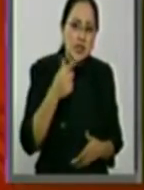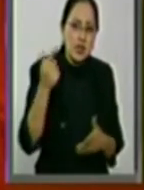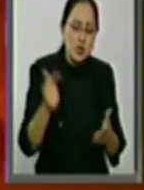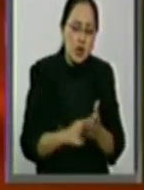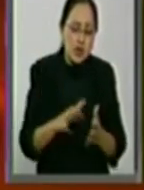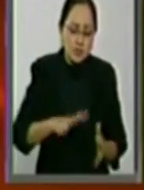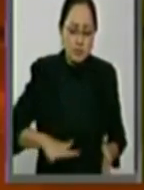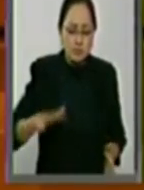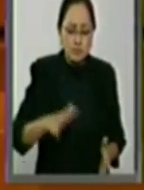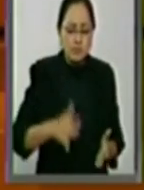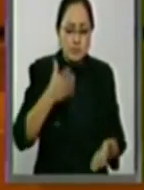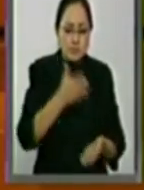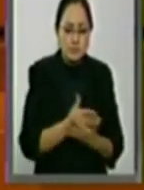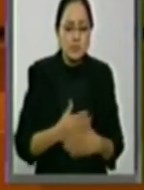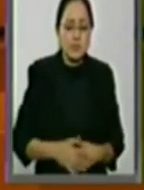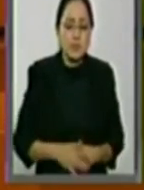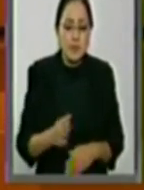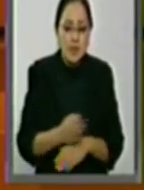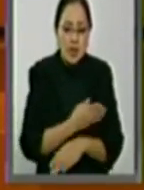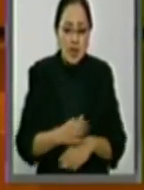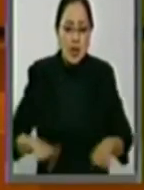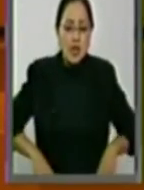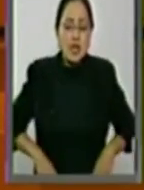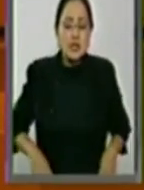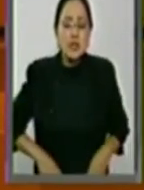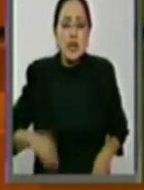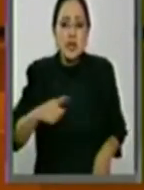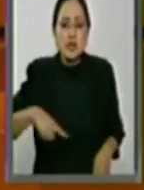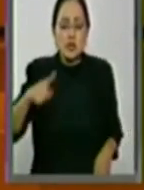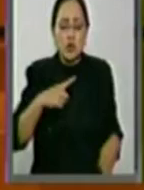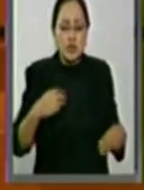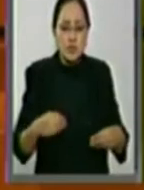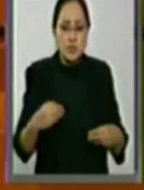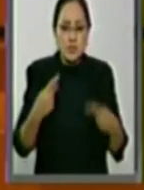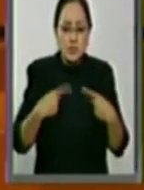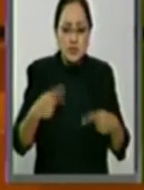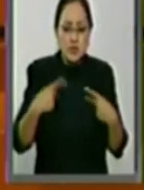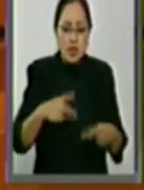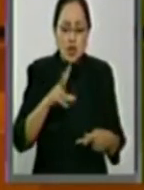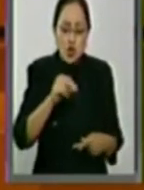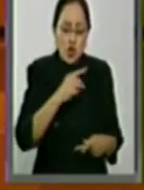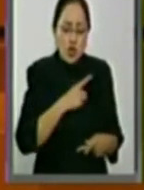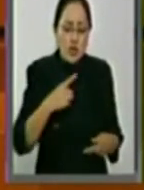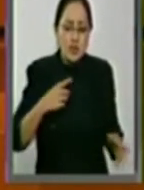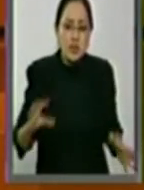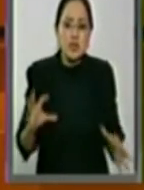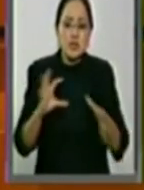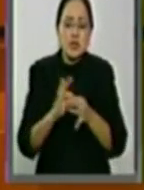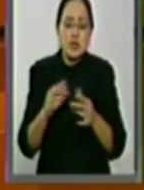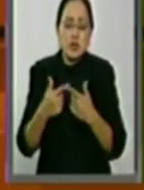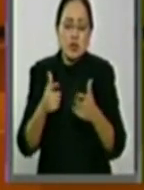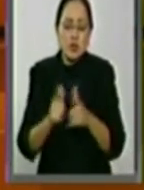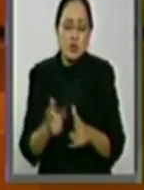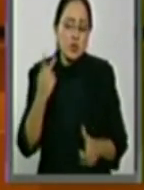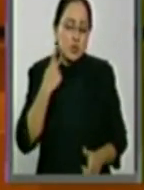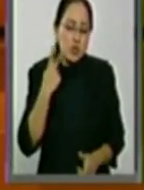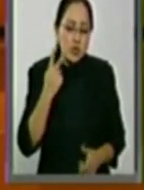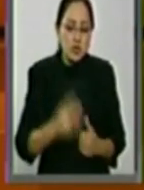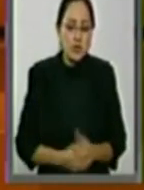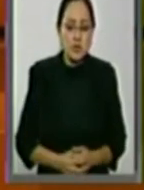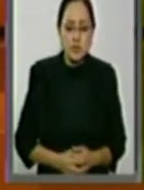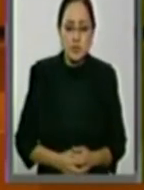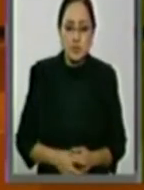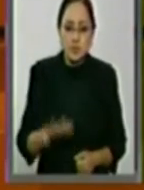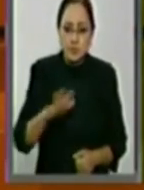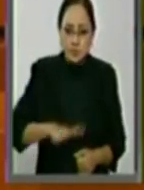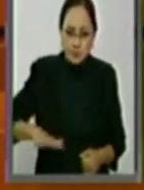públicos. El bienestar de todos no puede estar sujeto a vaivenes políticos. Y pongo un ejemplo: la